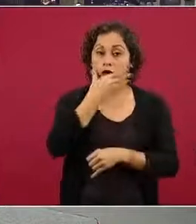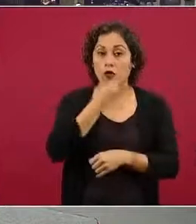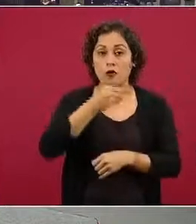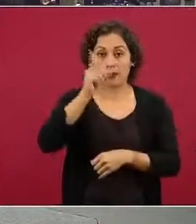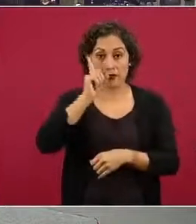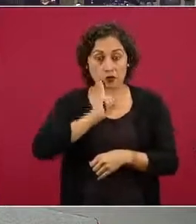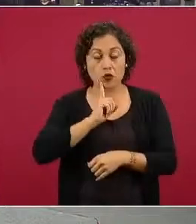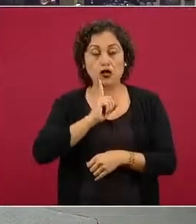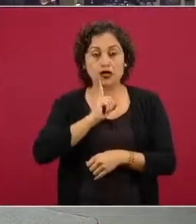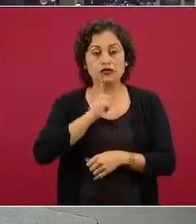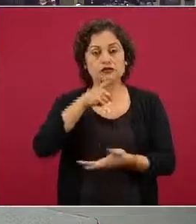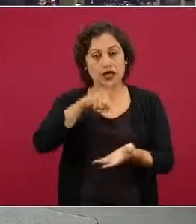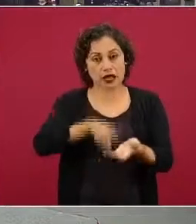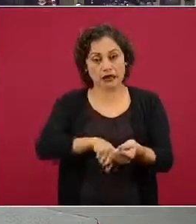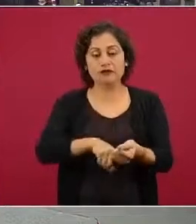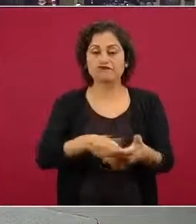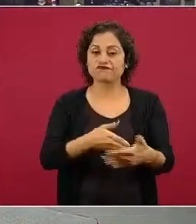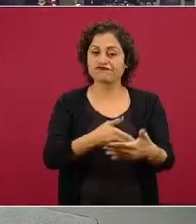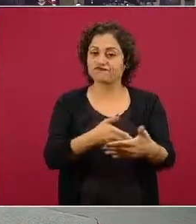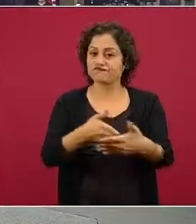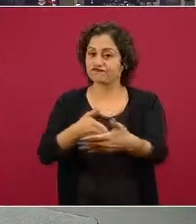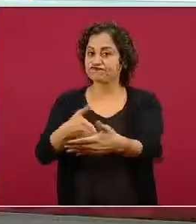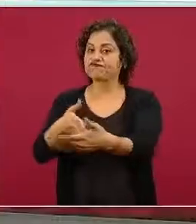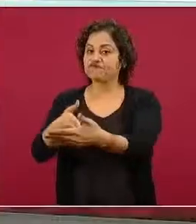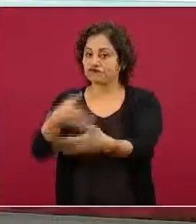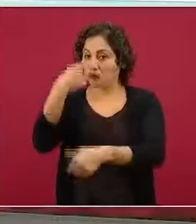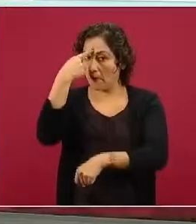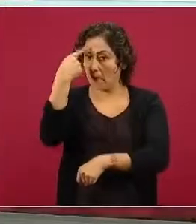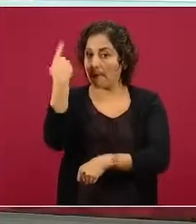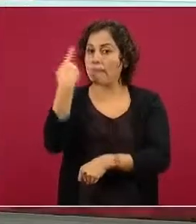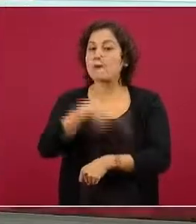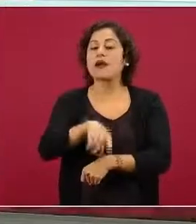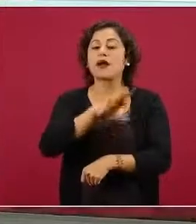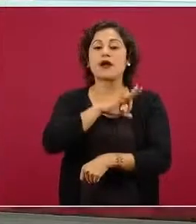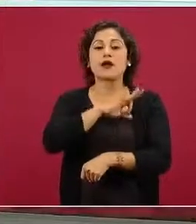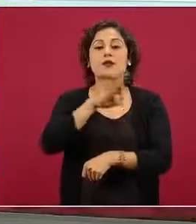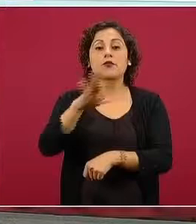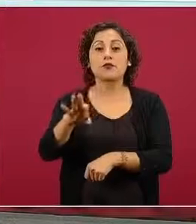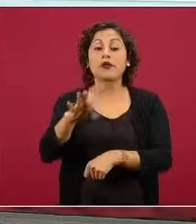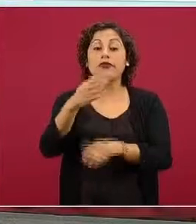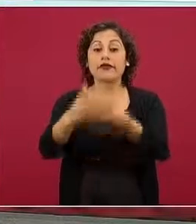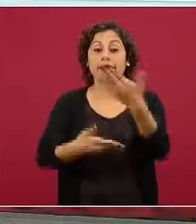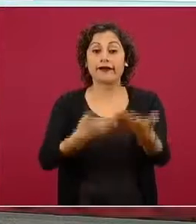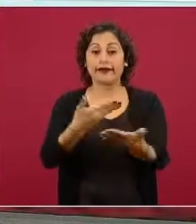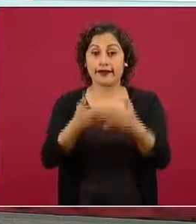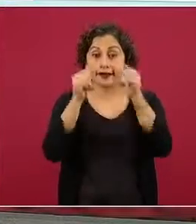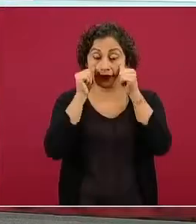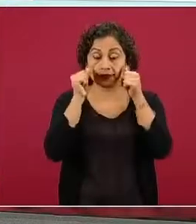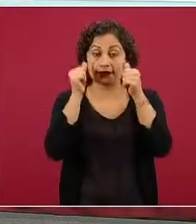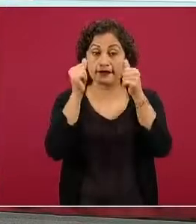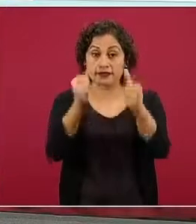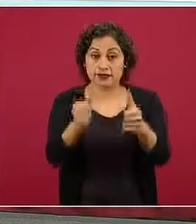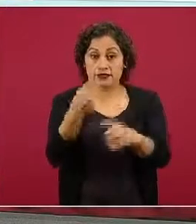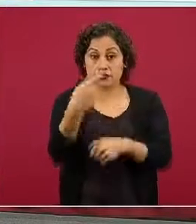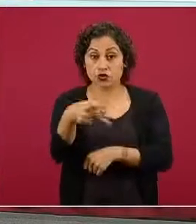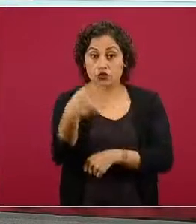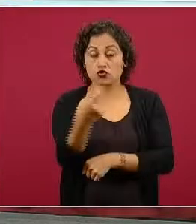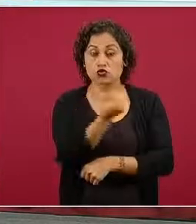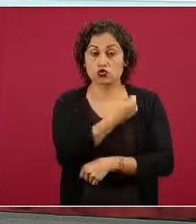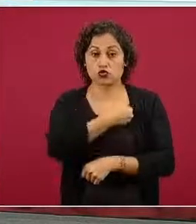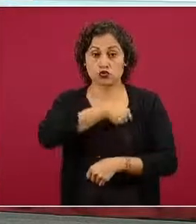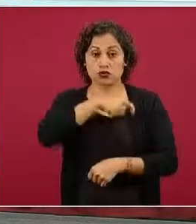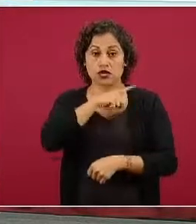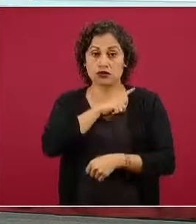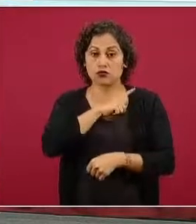adolescentes, enfrentan muchas barreras en el acceso a una atención a su salud